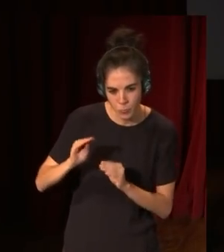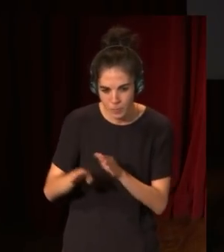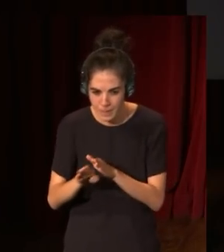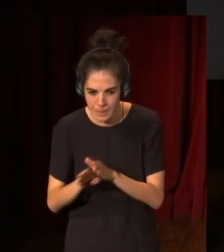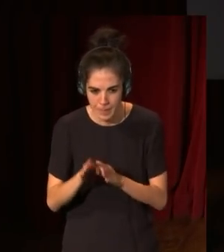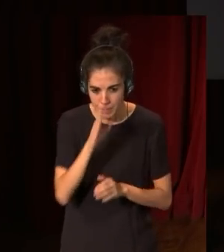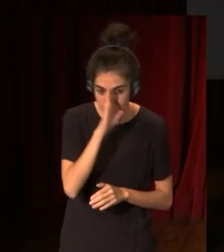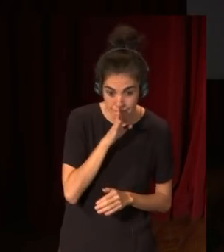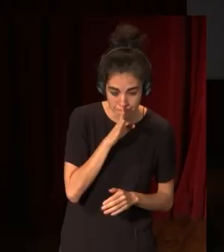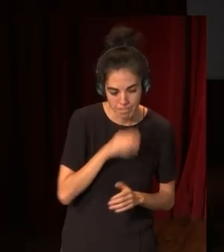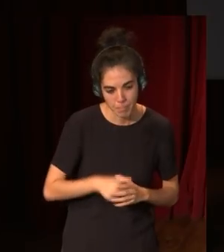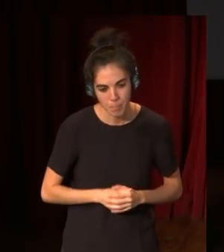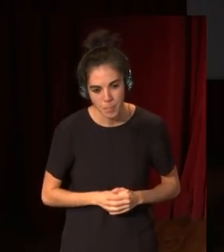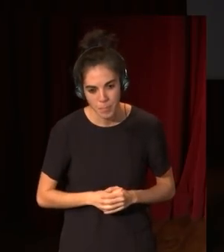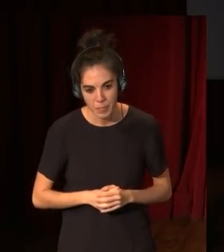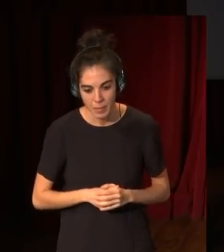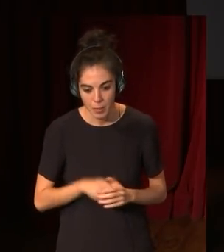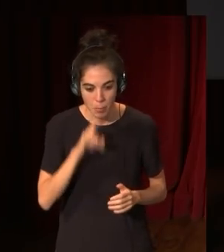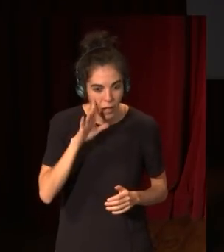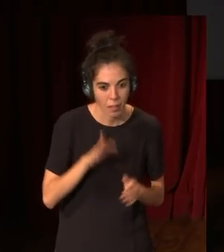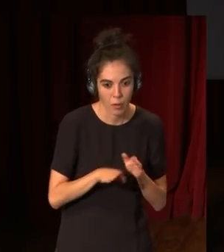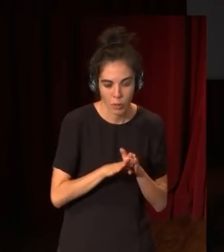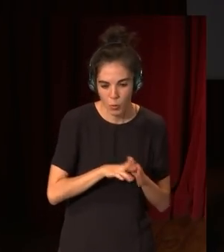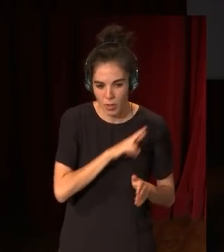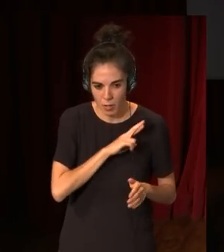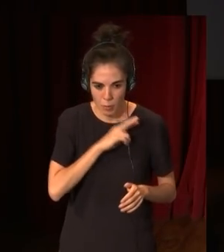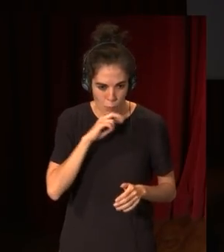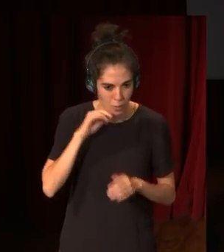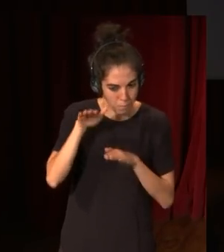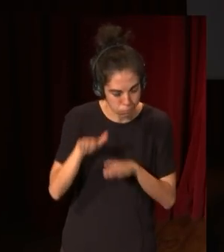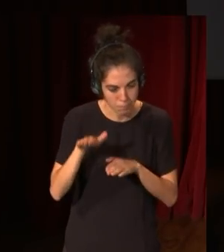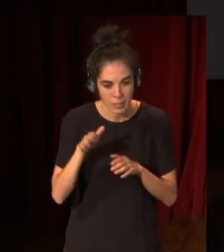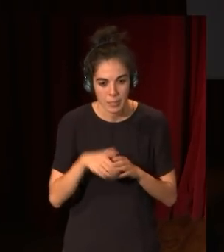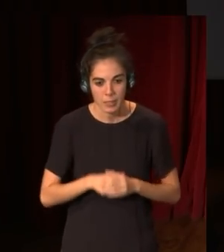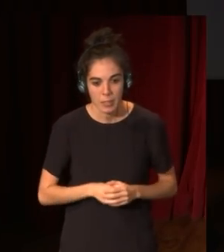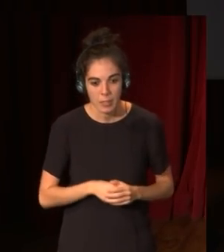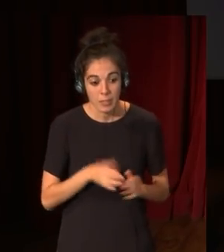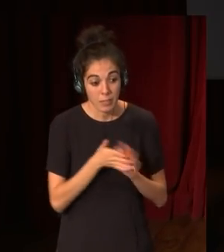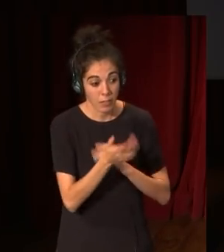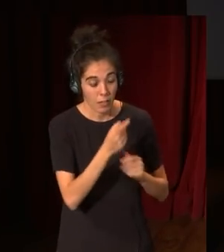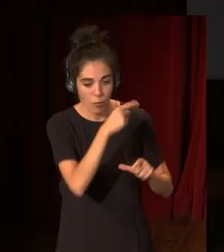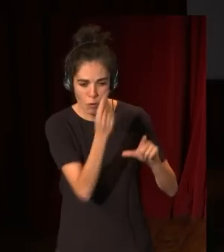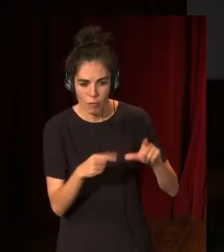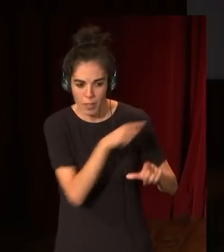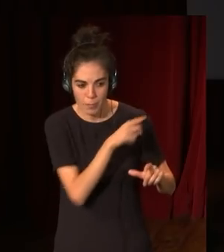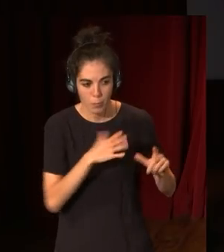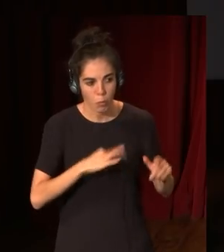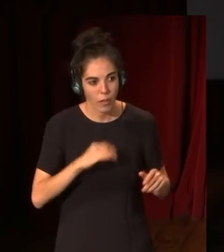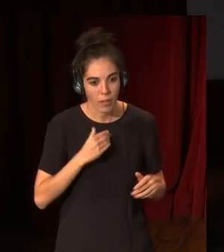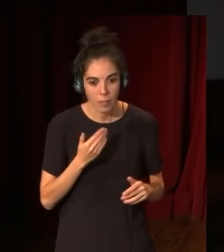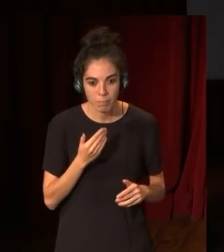practicando ritos judaicos es una obra que seguramente fue encargada por un